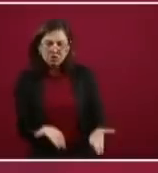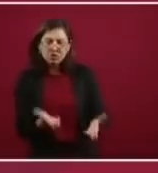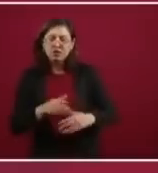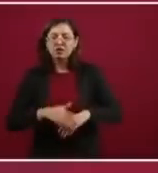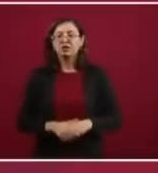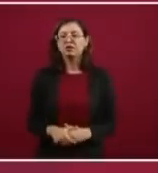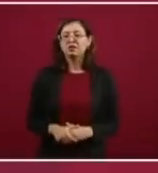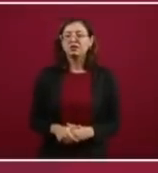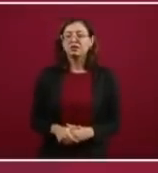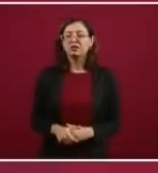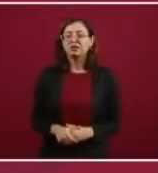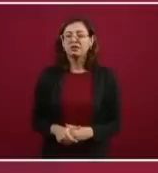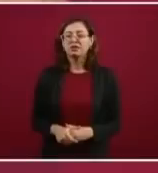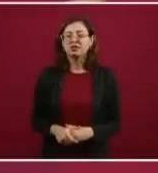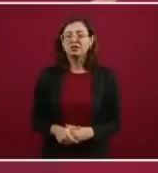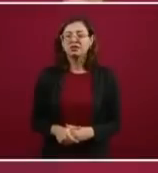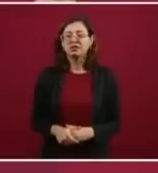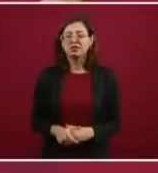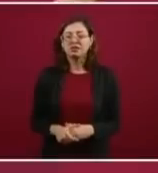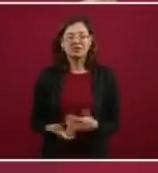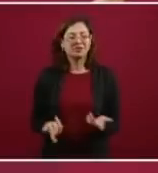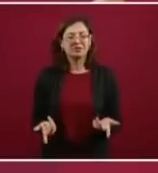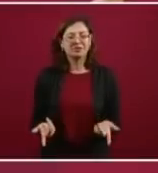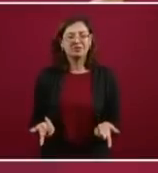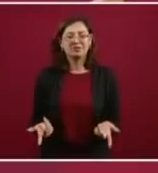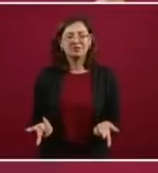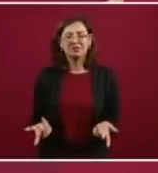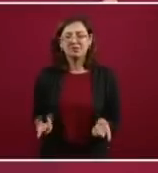Si le abrieron la puerta